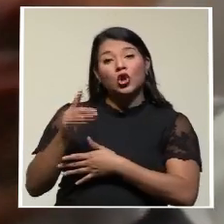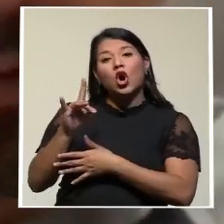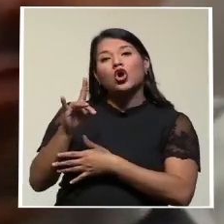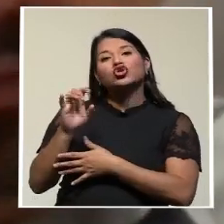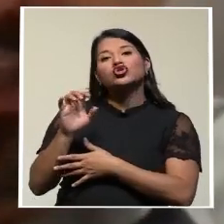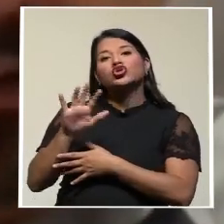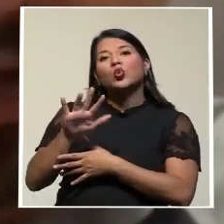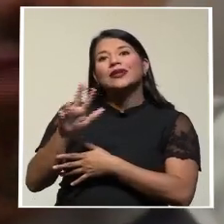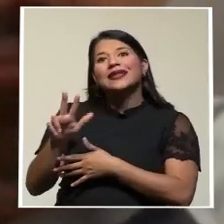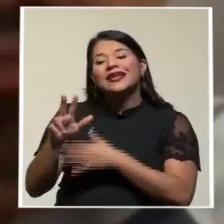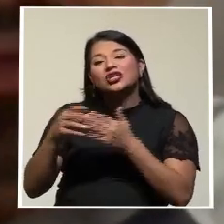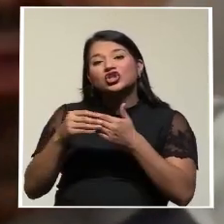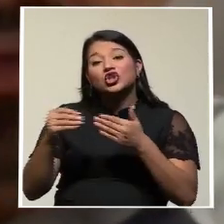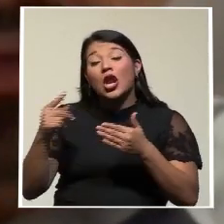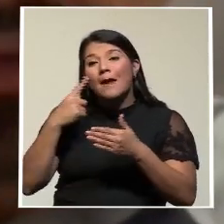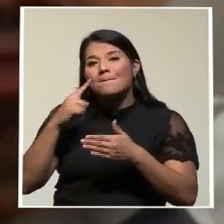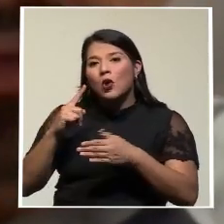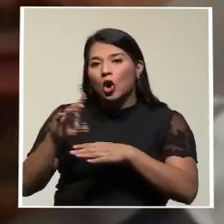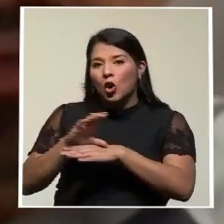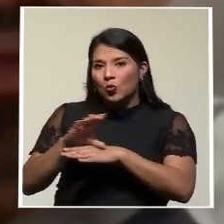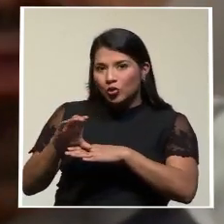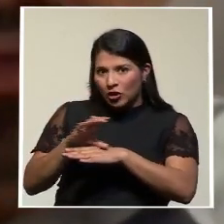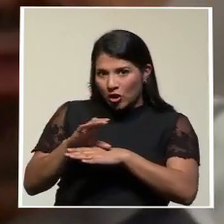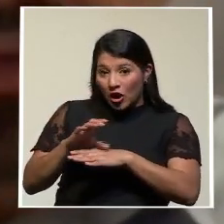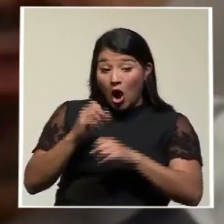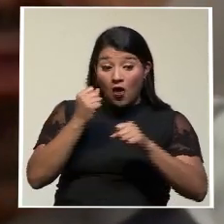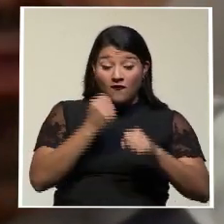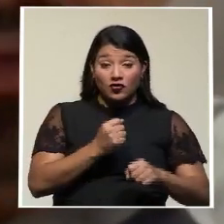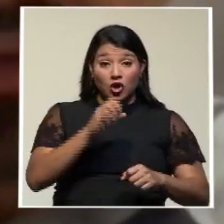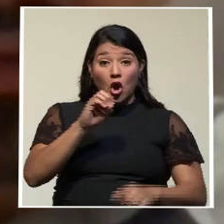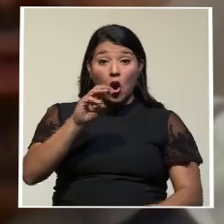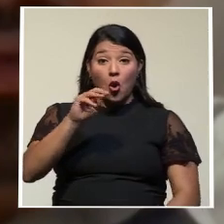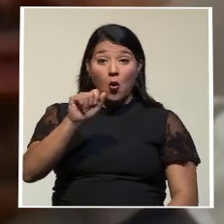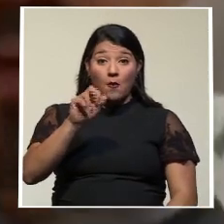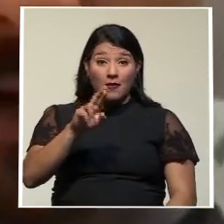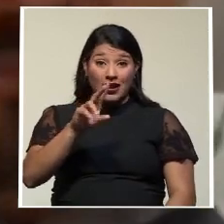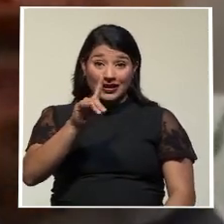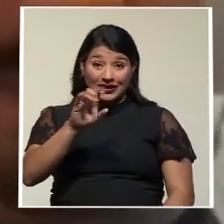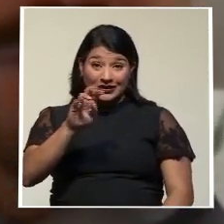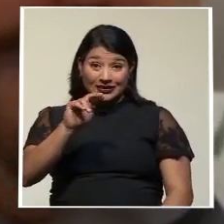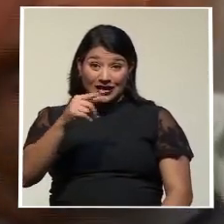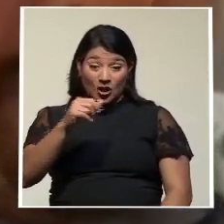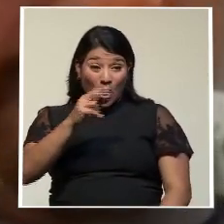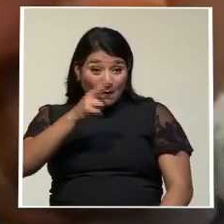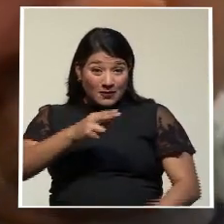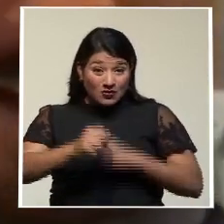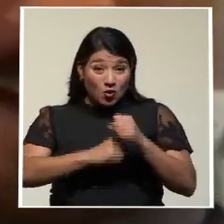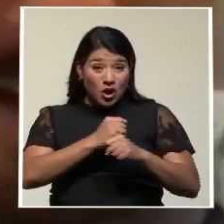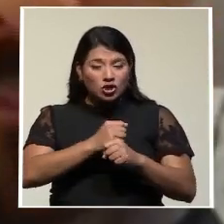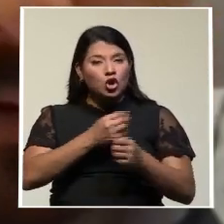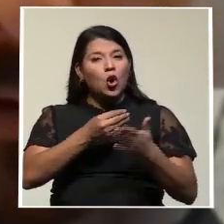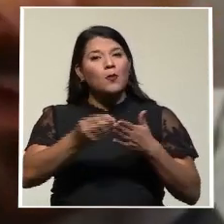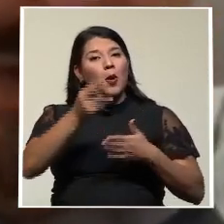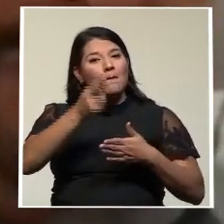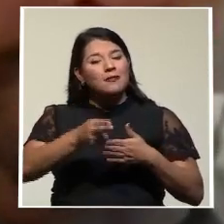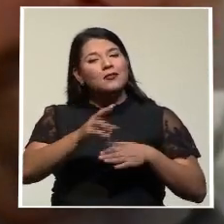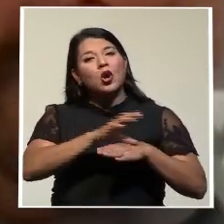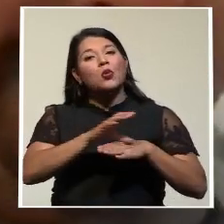$853 por computadora, mientras que la Fundación Omar Dengo en el mismo año compró las mismas computadoras